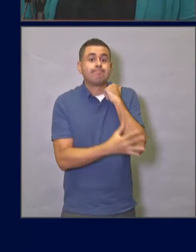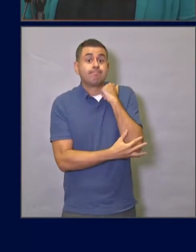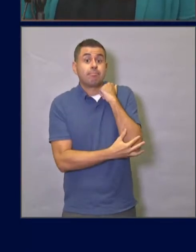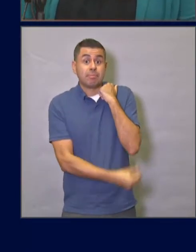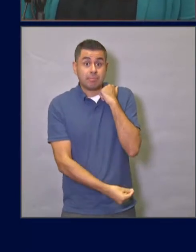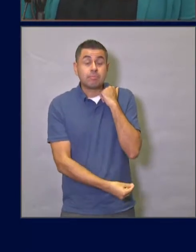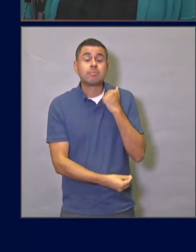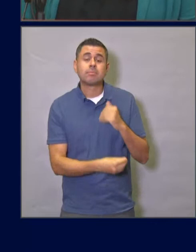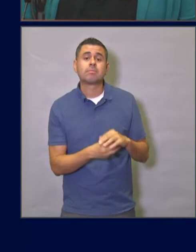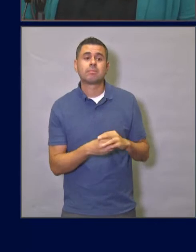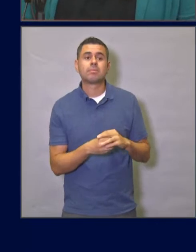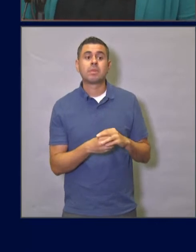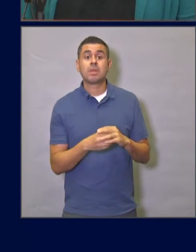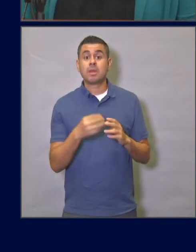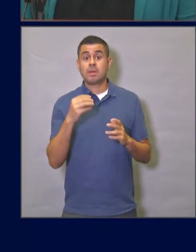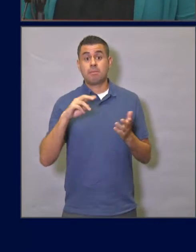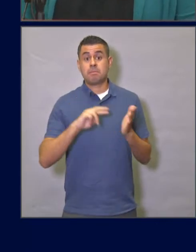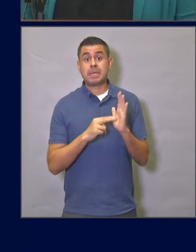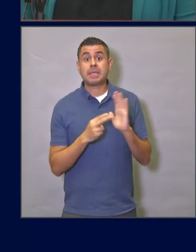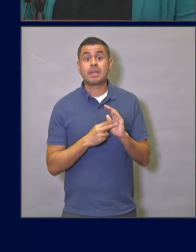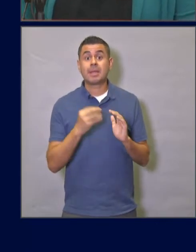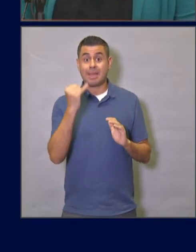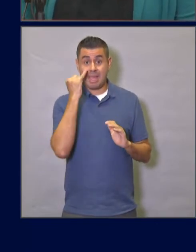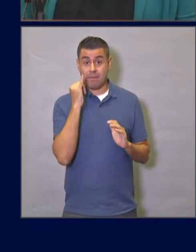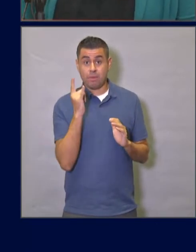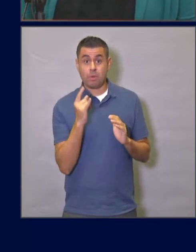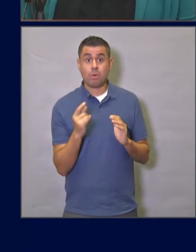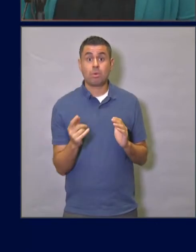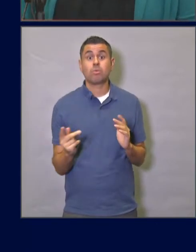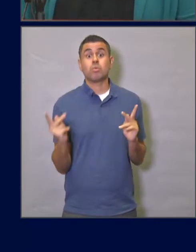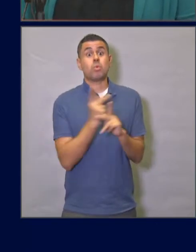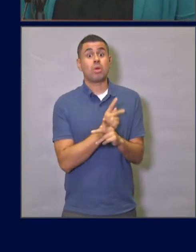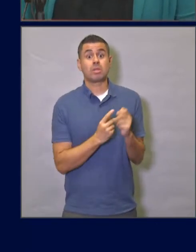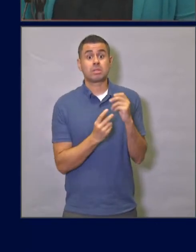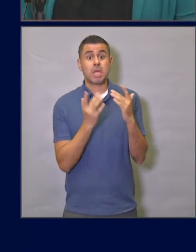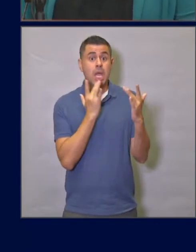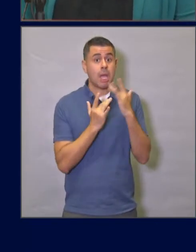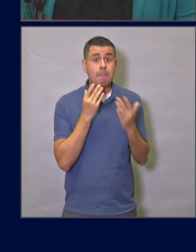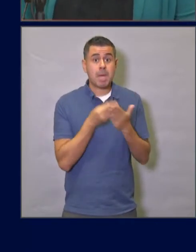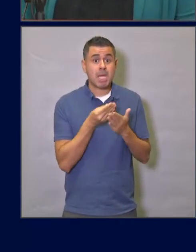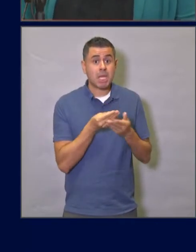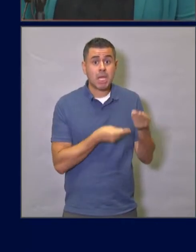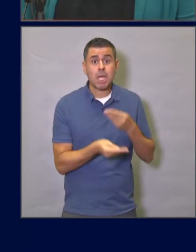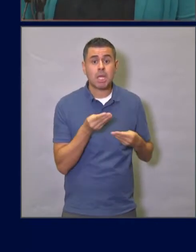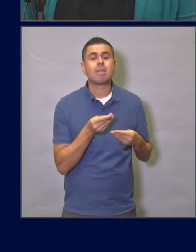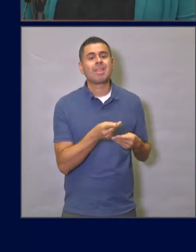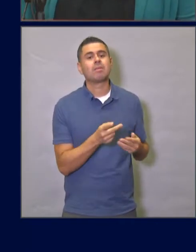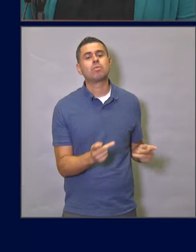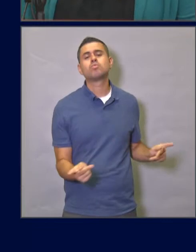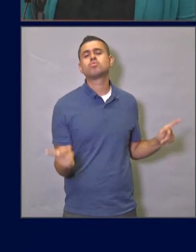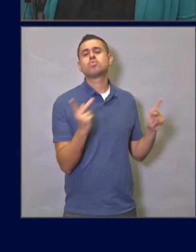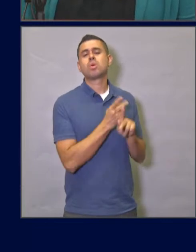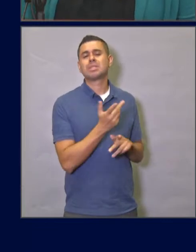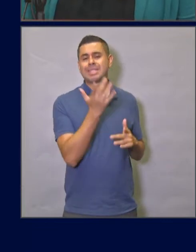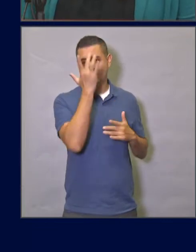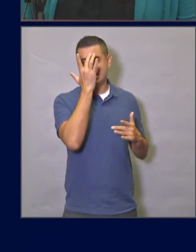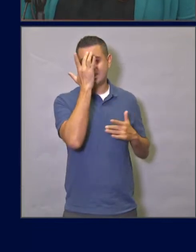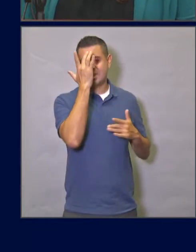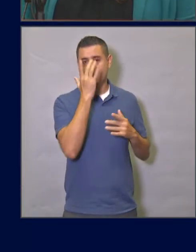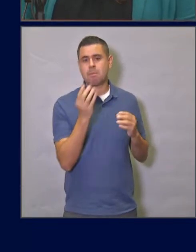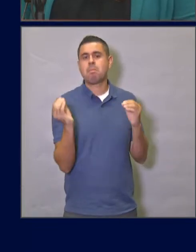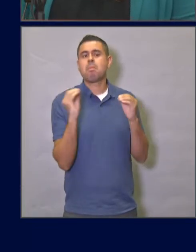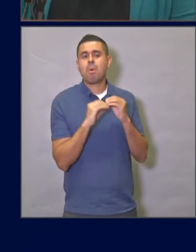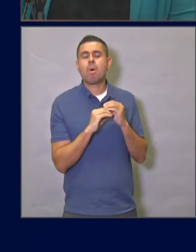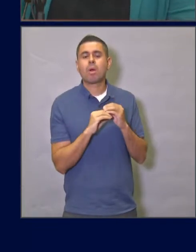directamente relacionada con el número de casos. Los casos por cada 100,000 habitantes en las zonas con